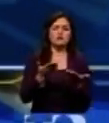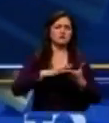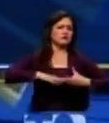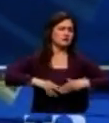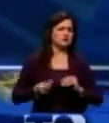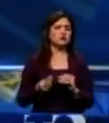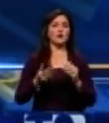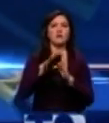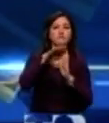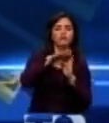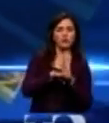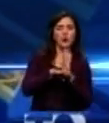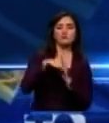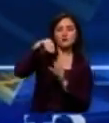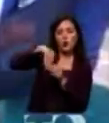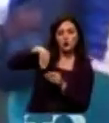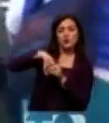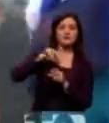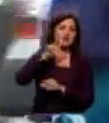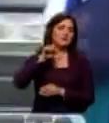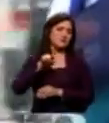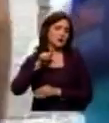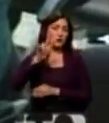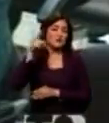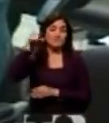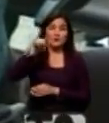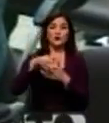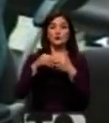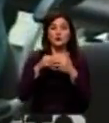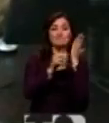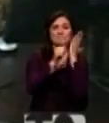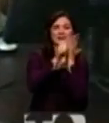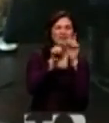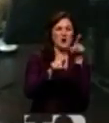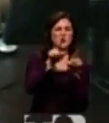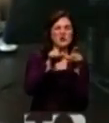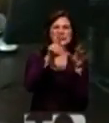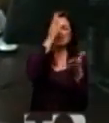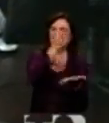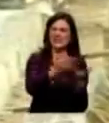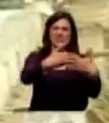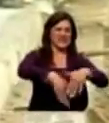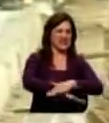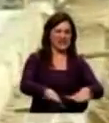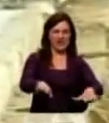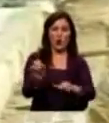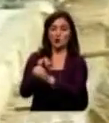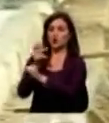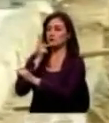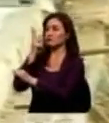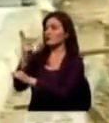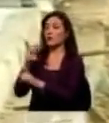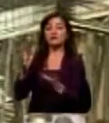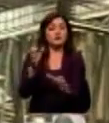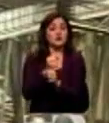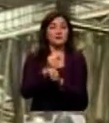en gastos unos 2.000 o 3.000 millones. Esto podría lograrse eliminando ministerios o alguna otra institución pública. La otra medida es